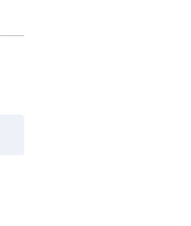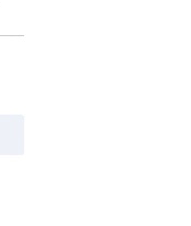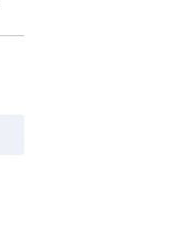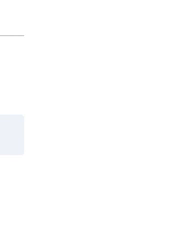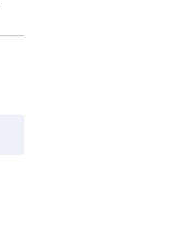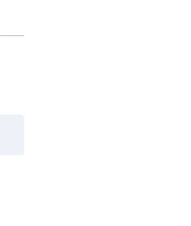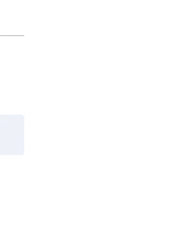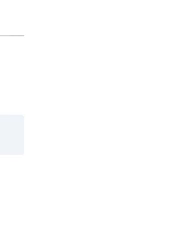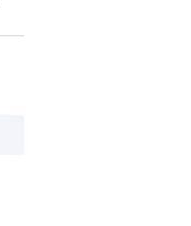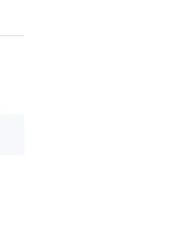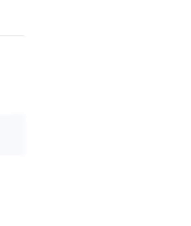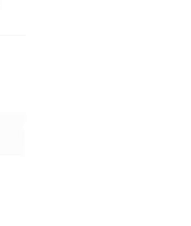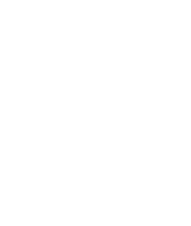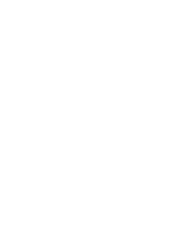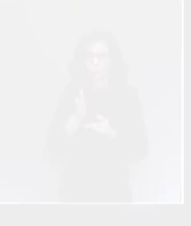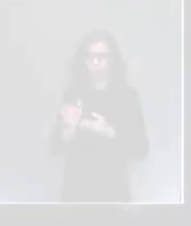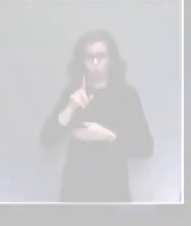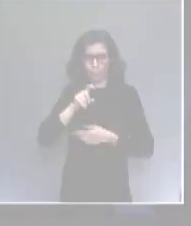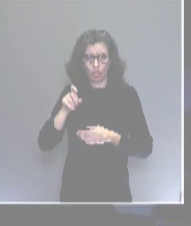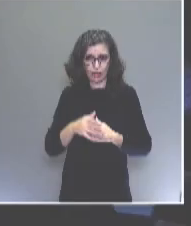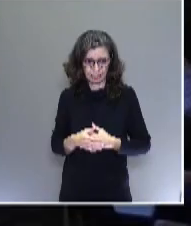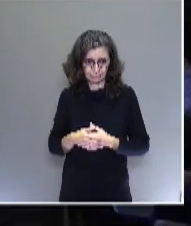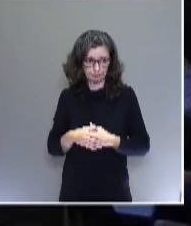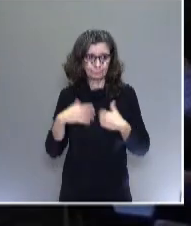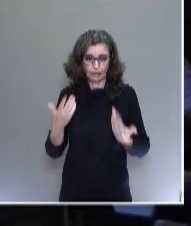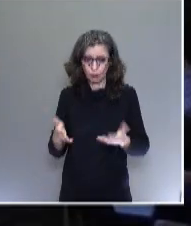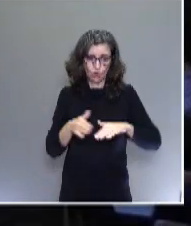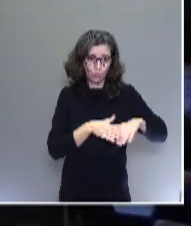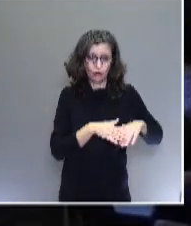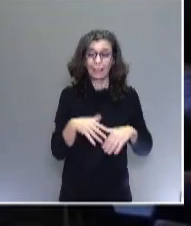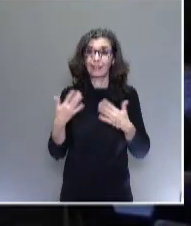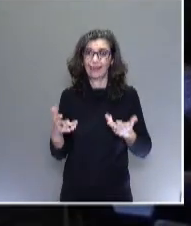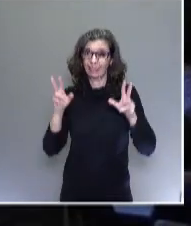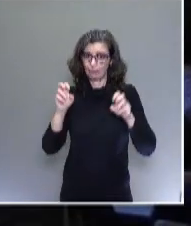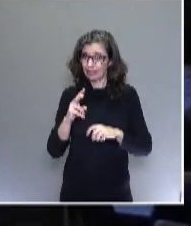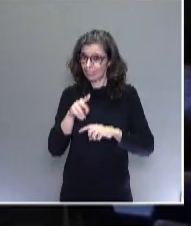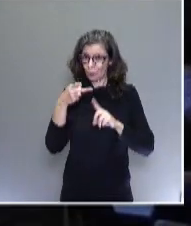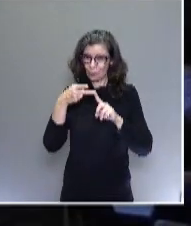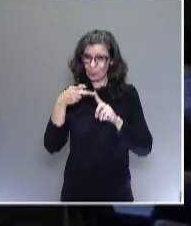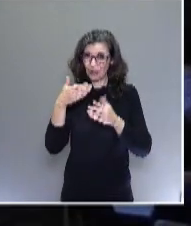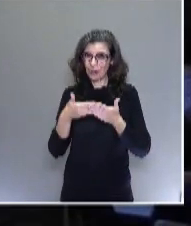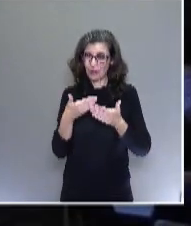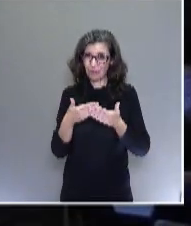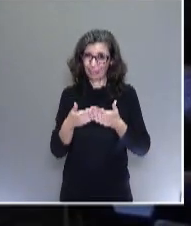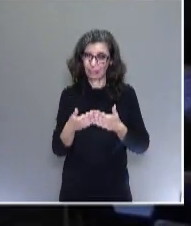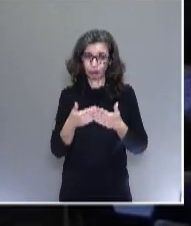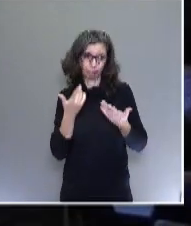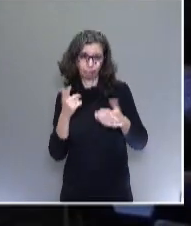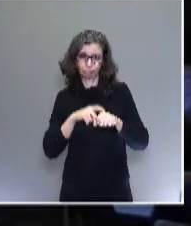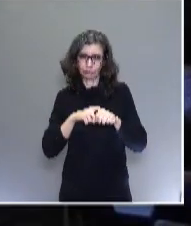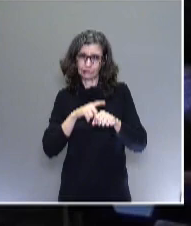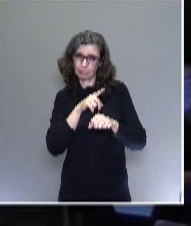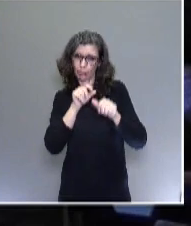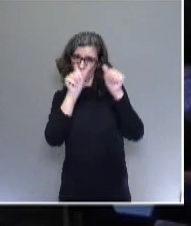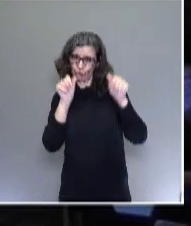invite a la lectura Bueno vamos a ver el segundo documento sobre el que hemos trabajado tiene tiene un aspecto distinto y tiene